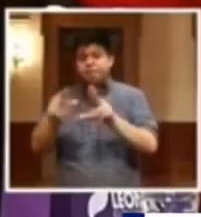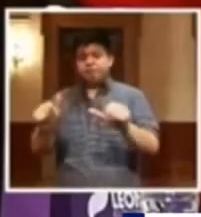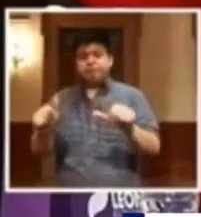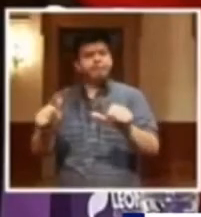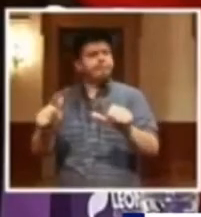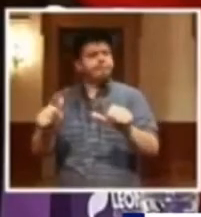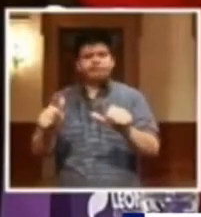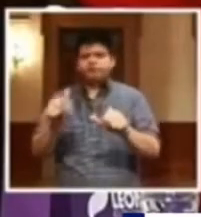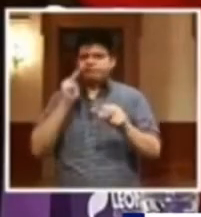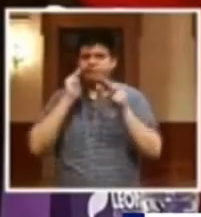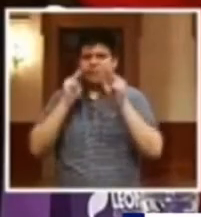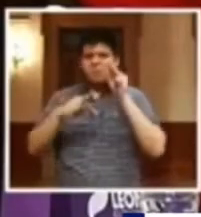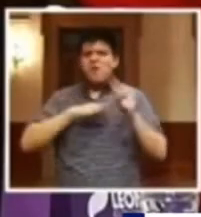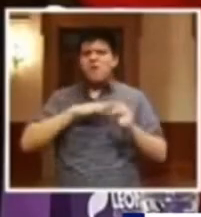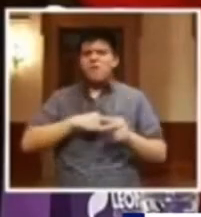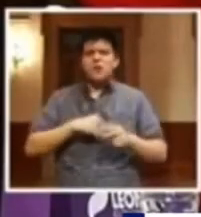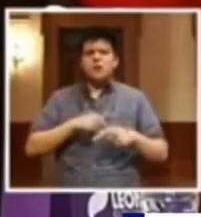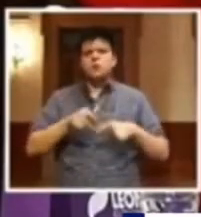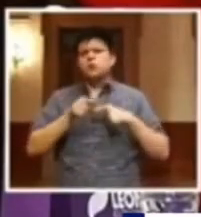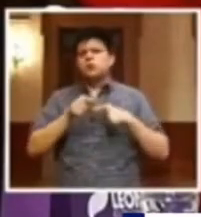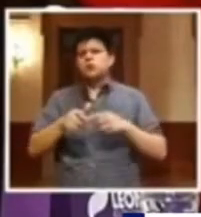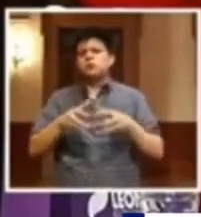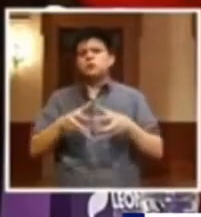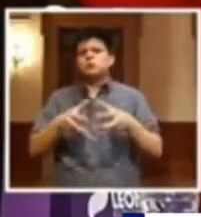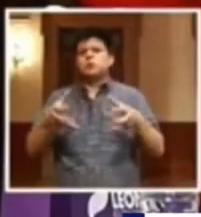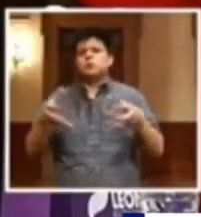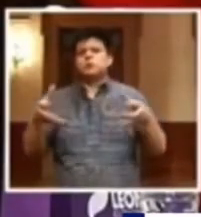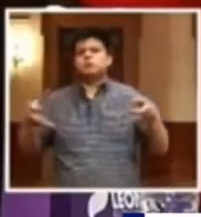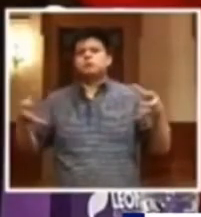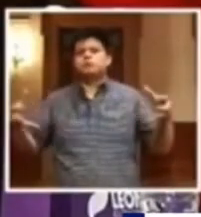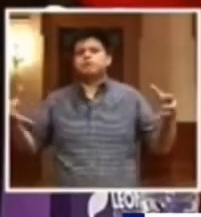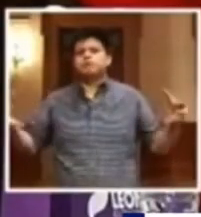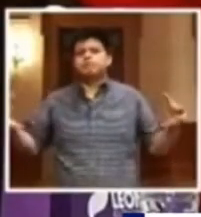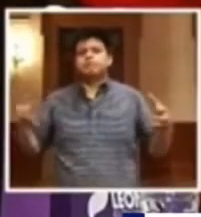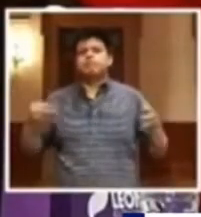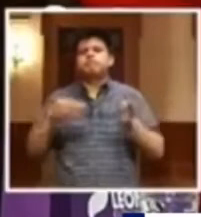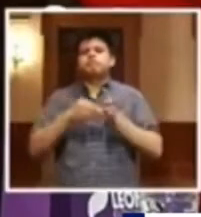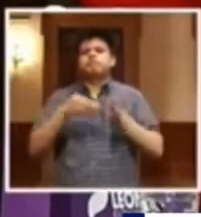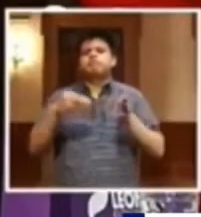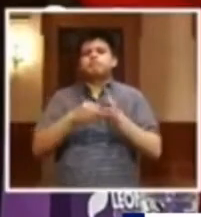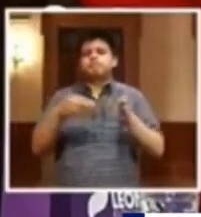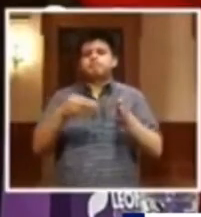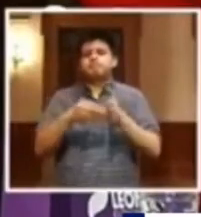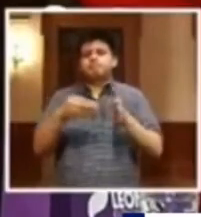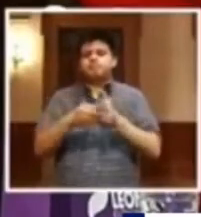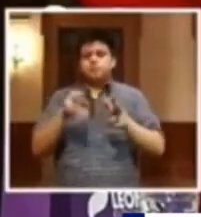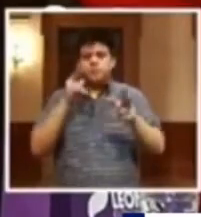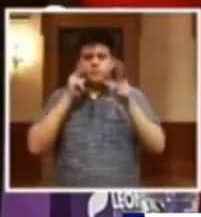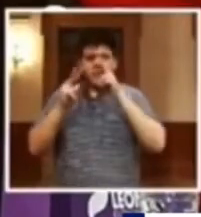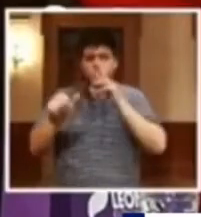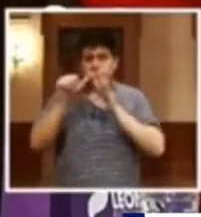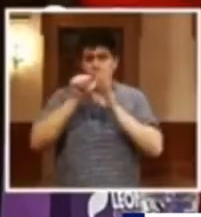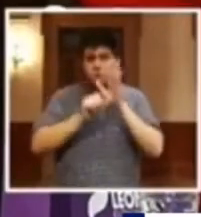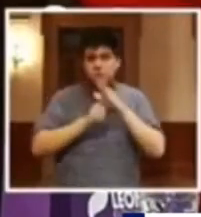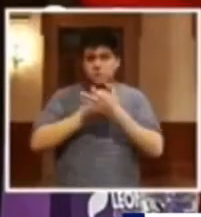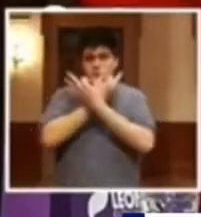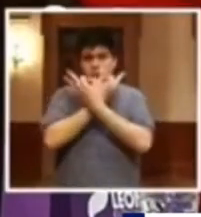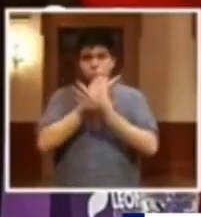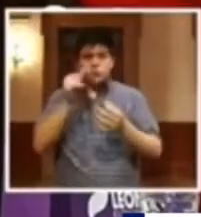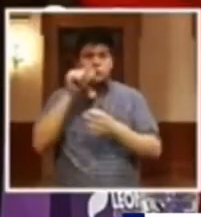virus relativamente nuevo que se sigue aprendiendo mucho. Hoy les presenté un artículo que salió publicado el día de